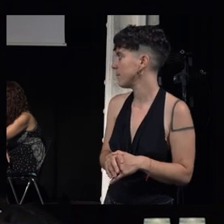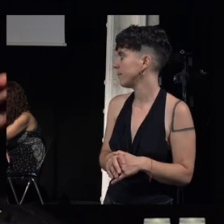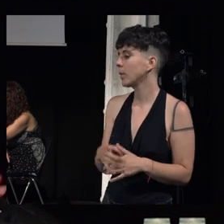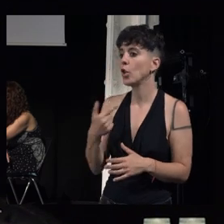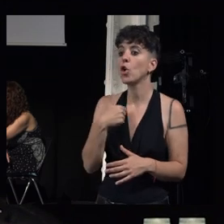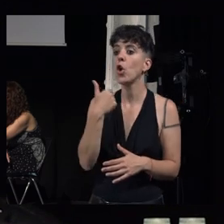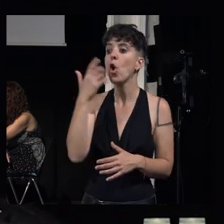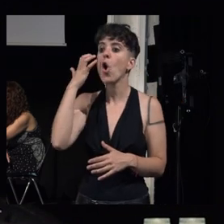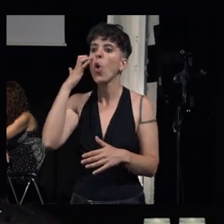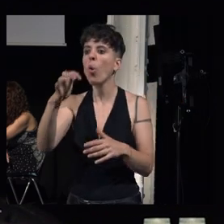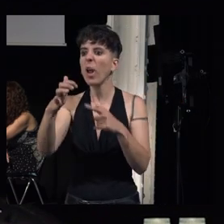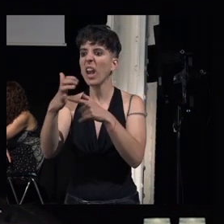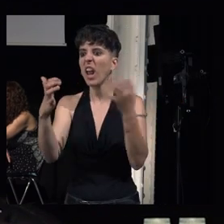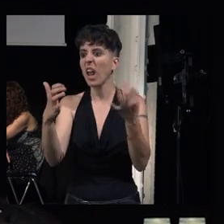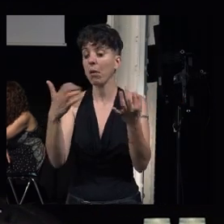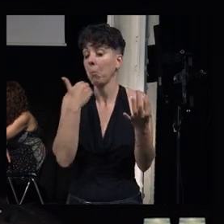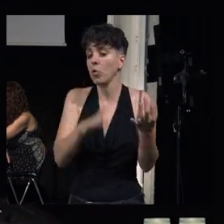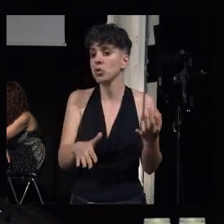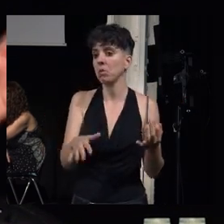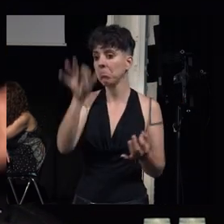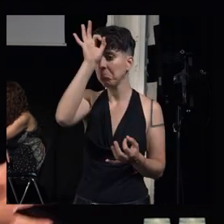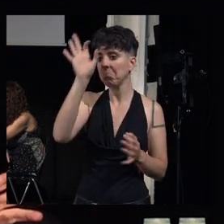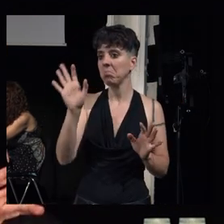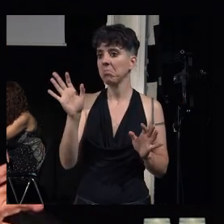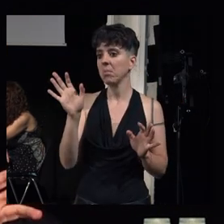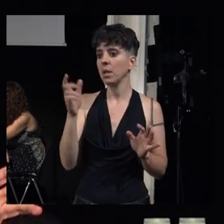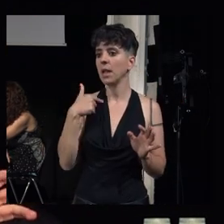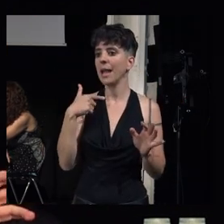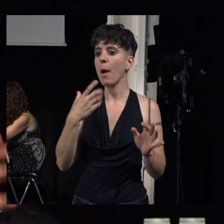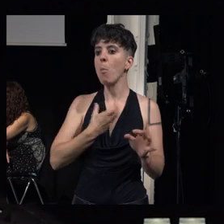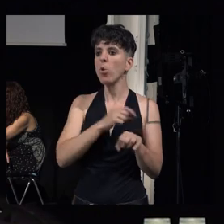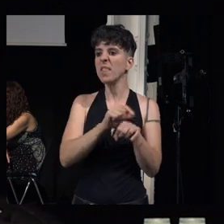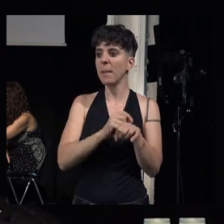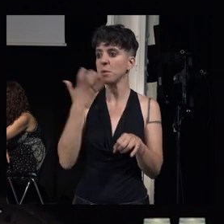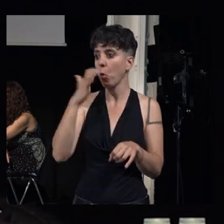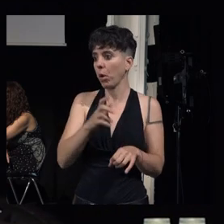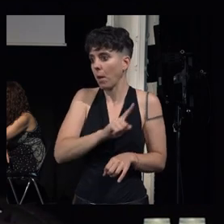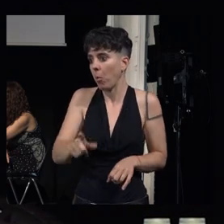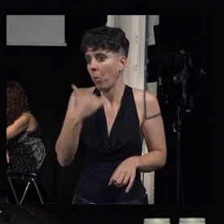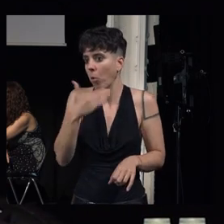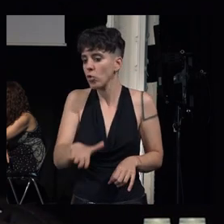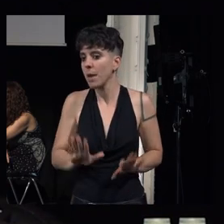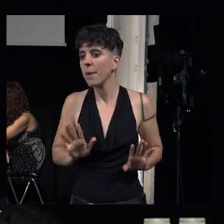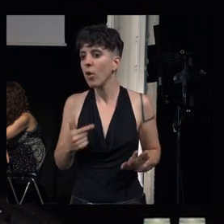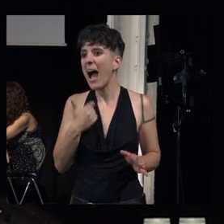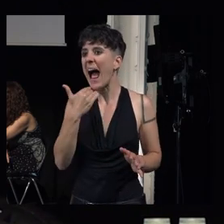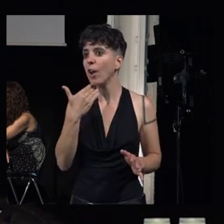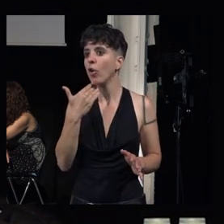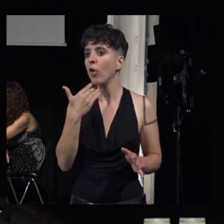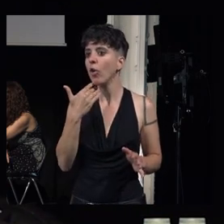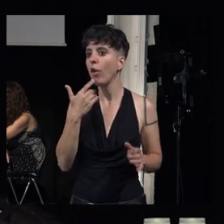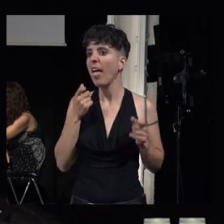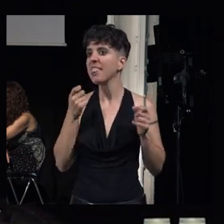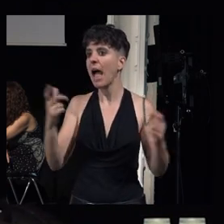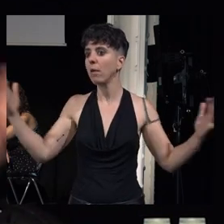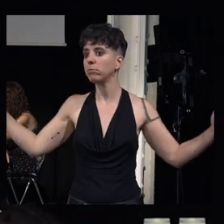Yo no sé qué es lo queer, pero sé que es algo, y no sé tampoco qué es el municipalismo queer, pero sé que como poco es algo que nos ha movilizado, ¿no?